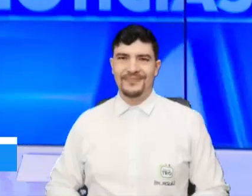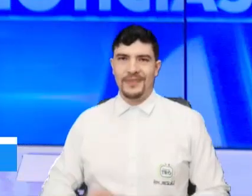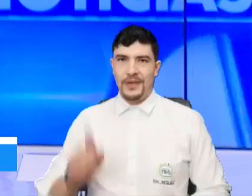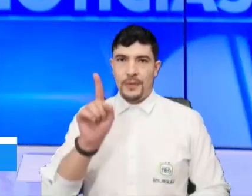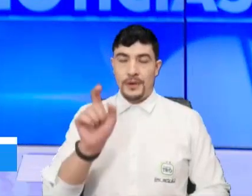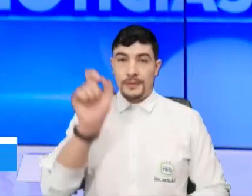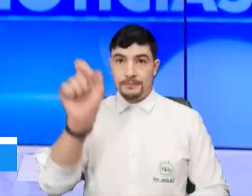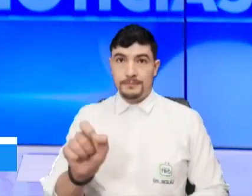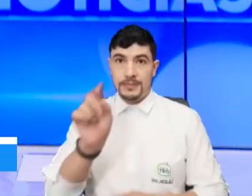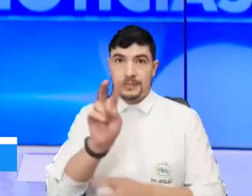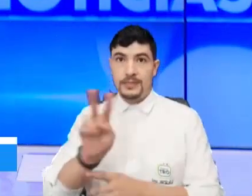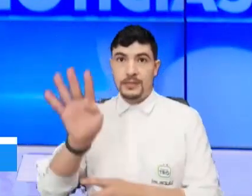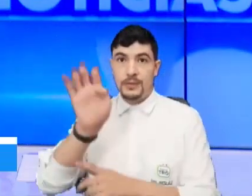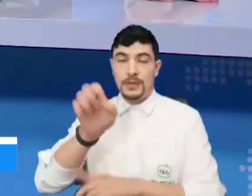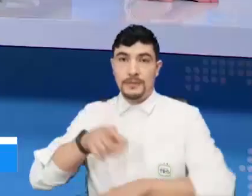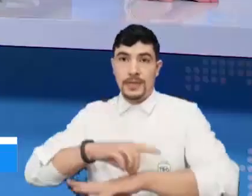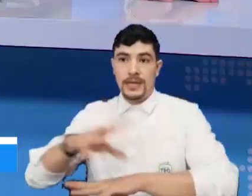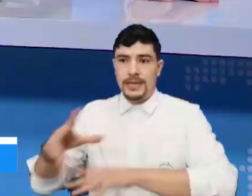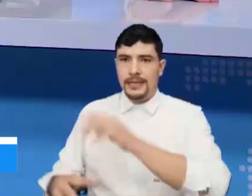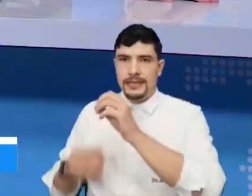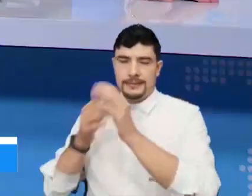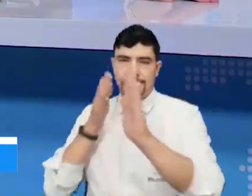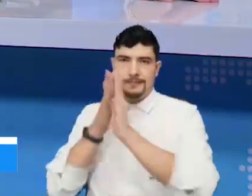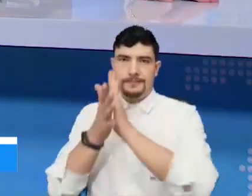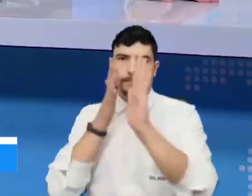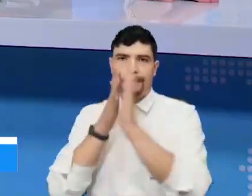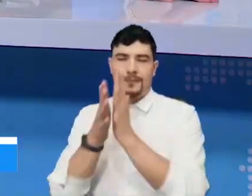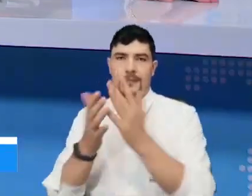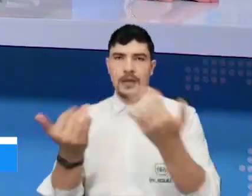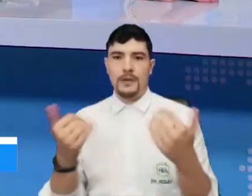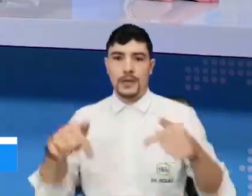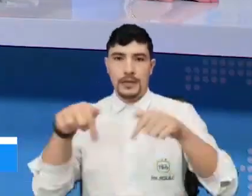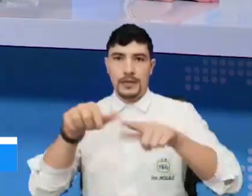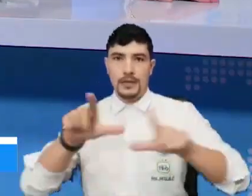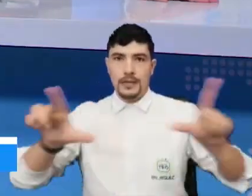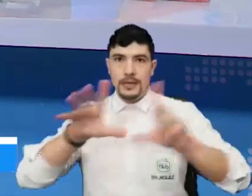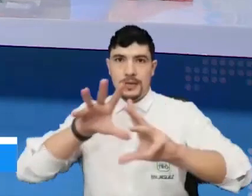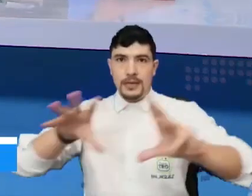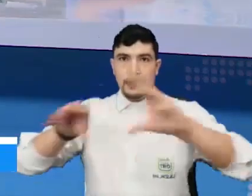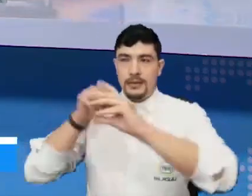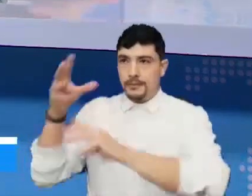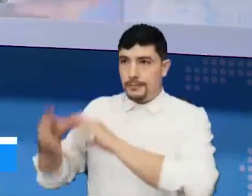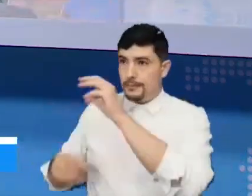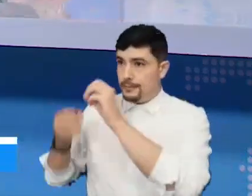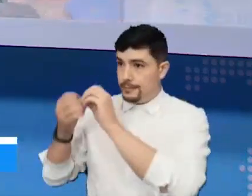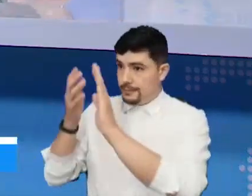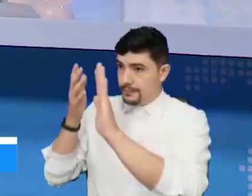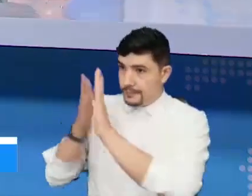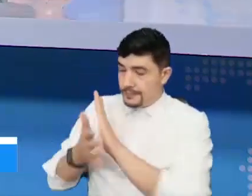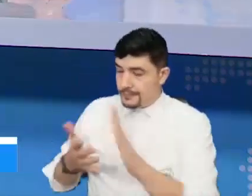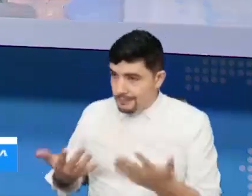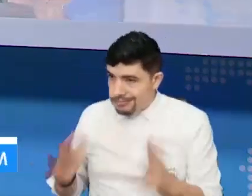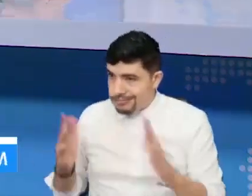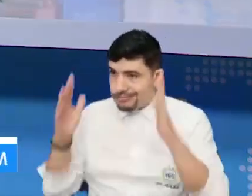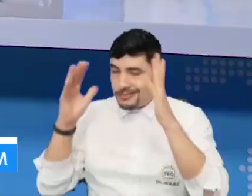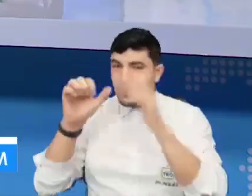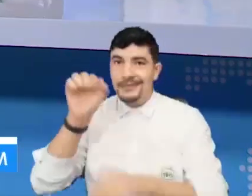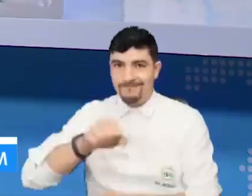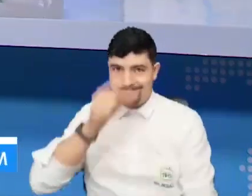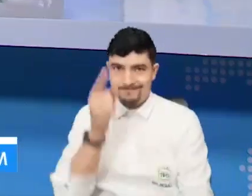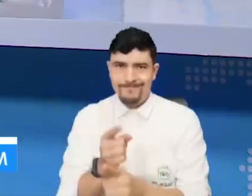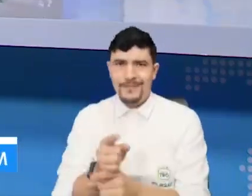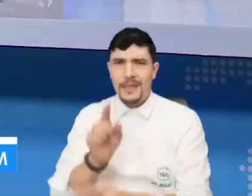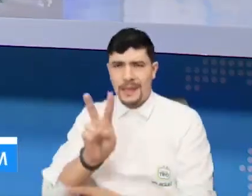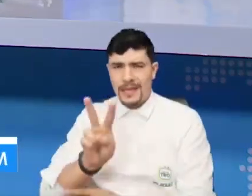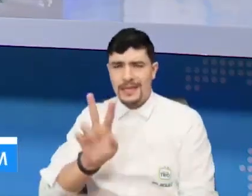Continuamos a esta hora con más información porque aquí en el canal Tropilar seguimos de celebración. Claro que sí, en nuestro 25º aniversario les